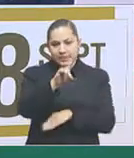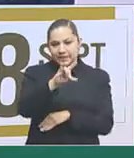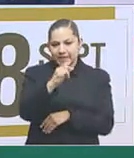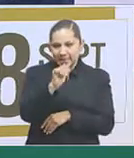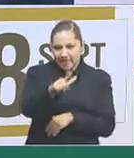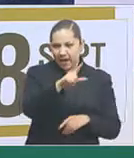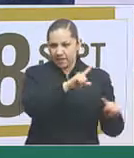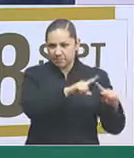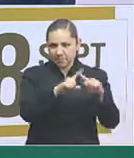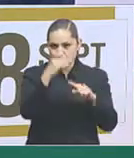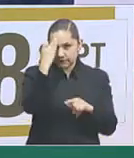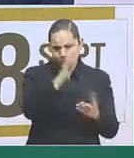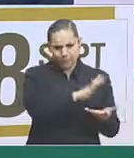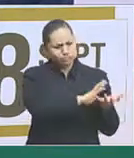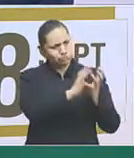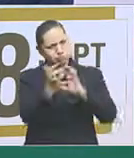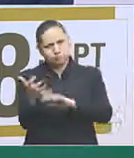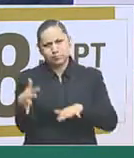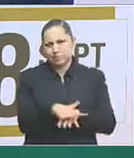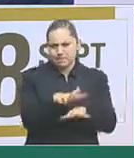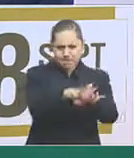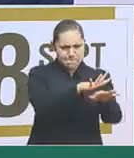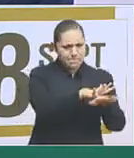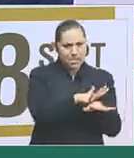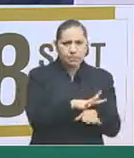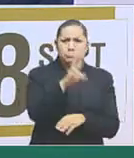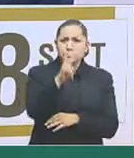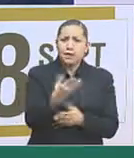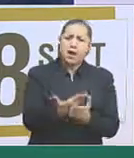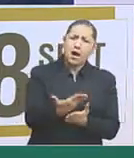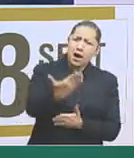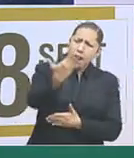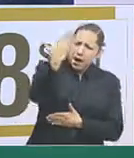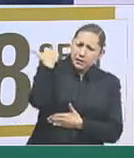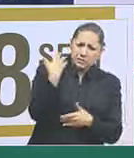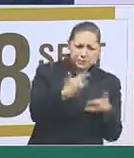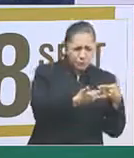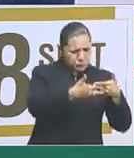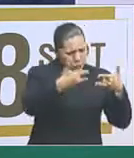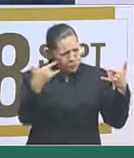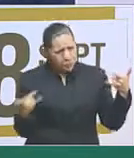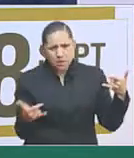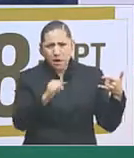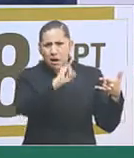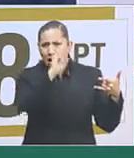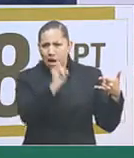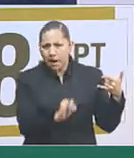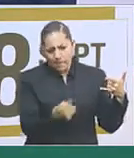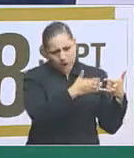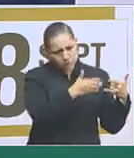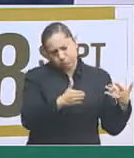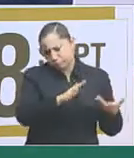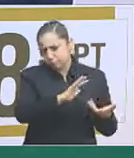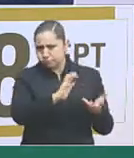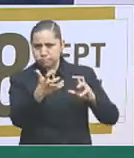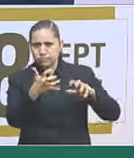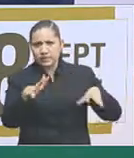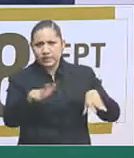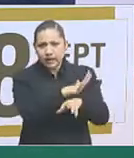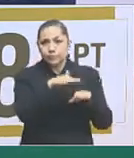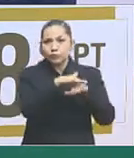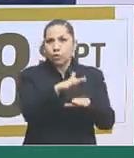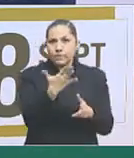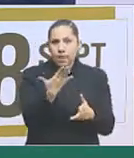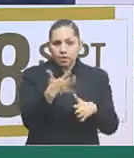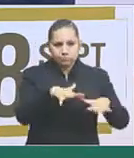aceleración nunca antes en la historia de la humanidad se había visto un cambio tectónico ahora que estamos hablando de terremotos